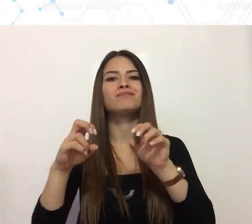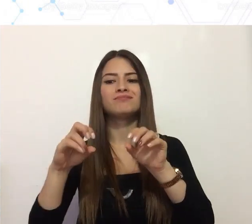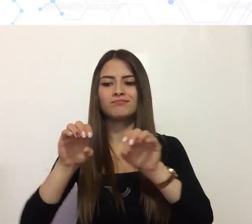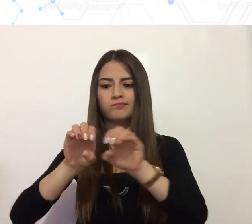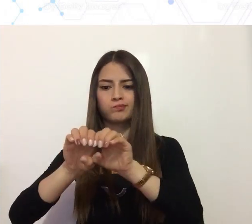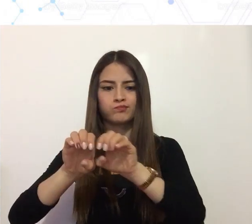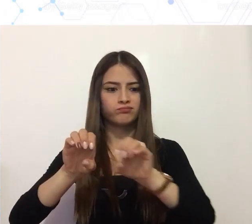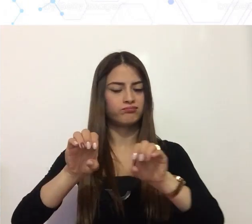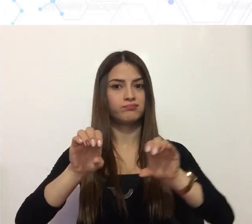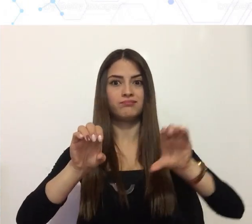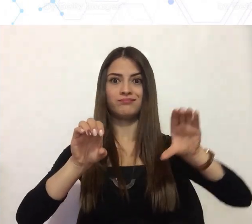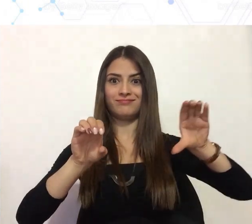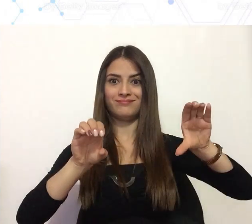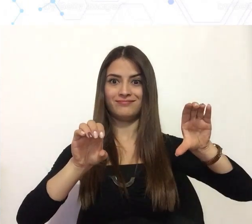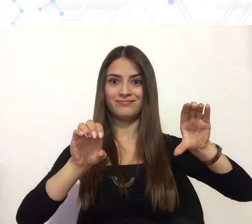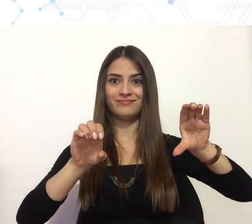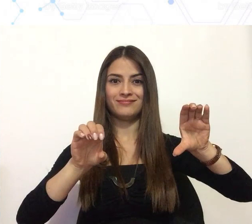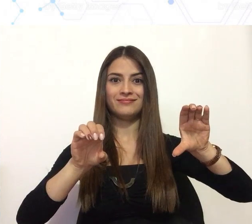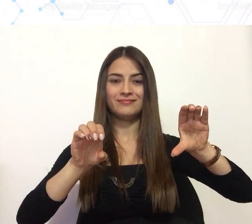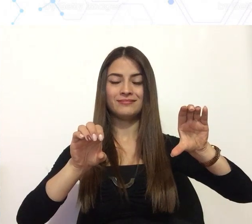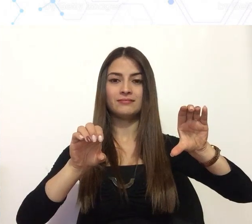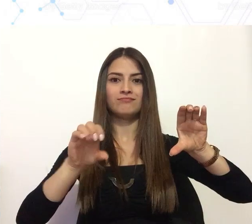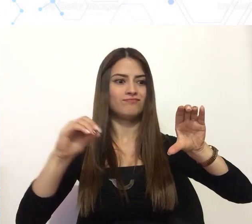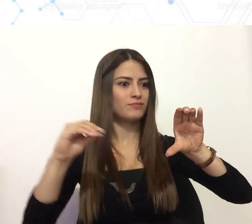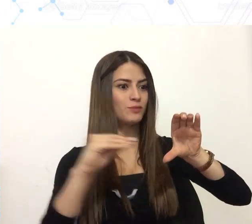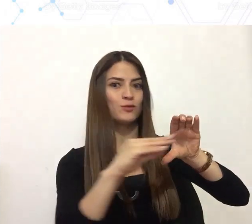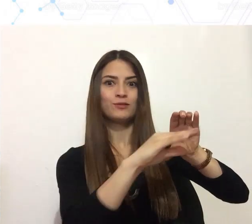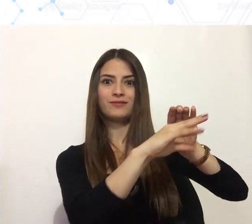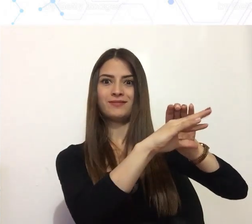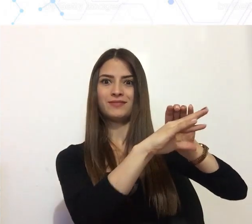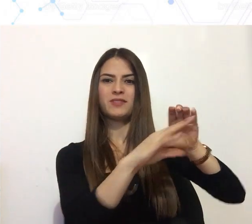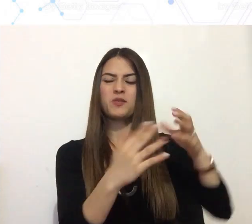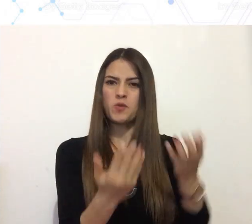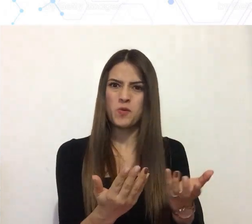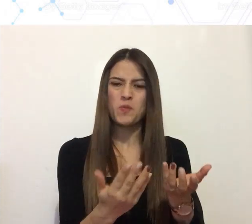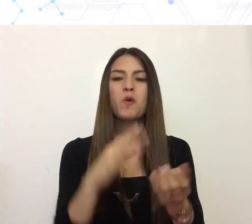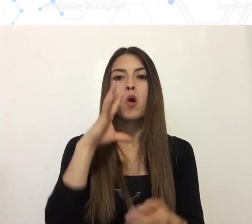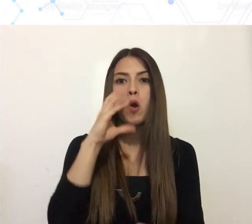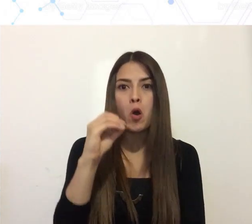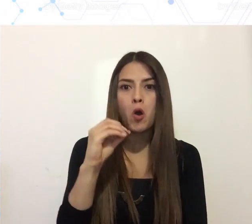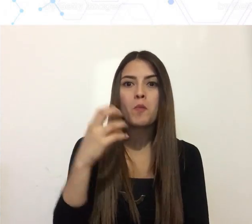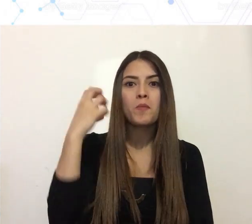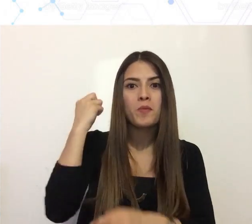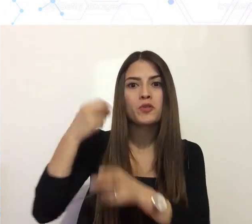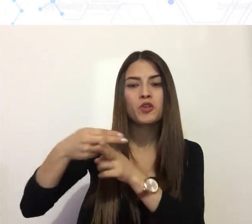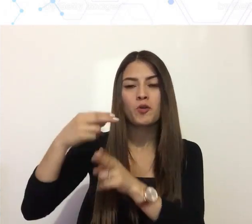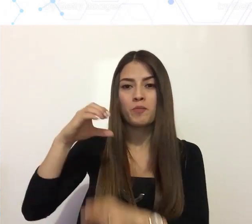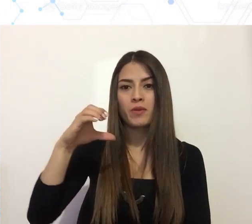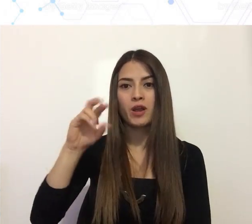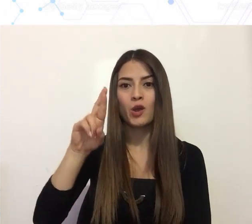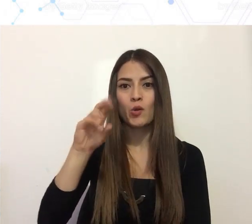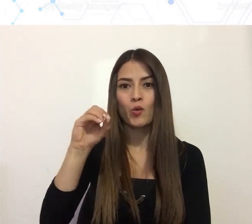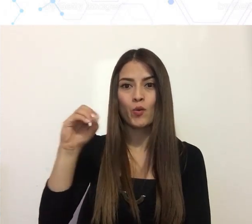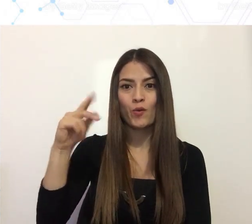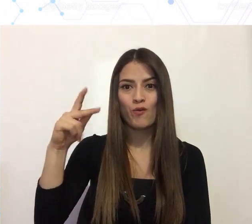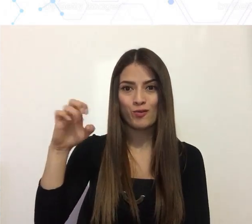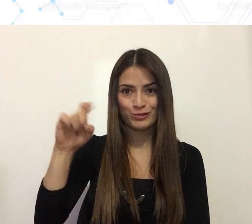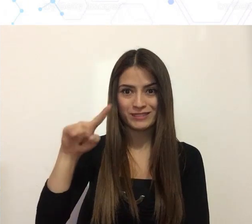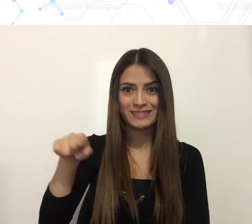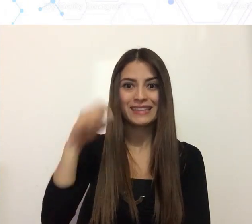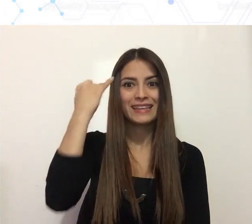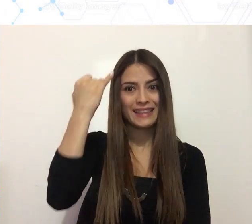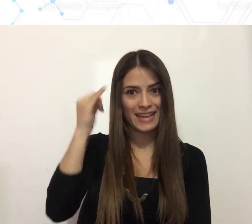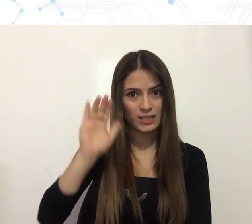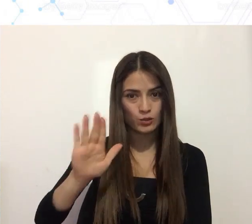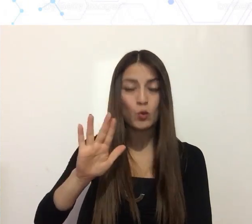sobre los rayos catódicos, que fueron, en primer lugar, tuvieron una iniciativa con Crookes, por eso se llaman también los tubos